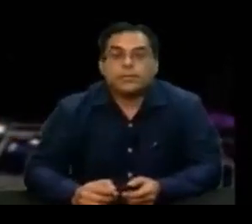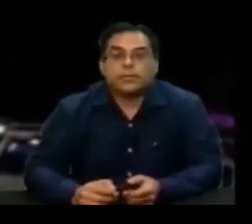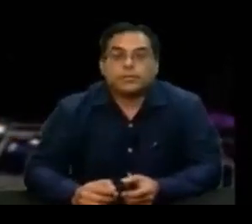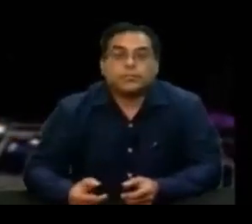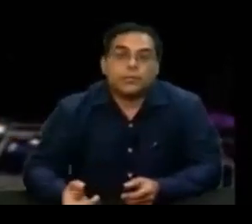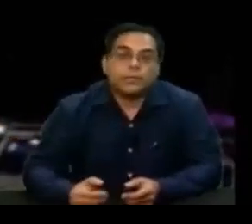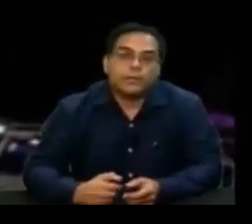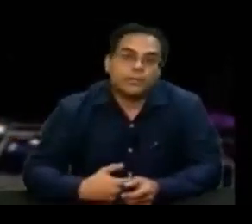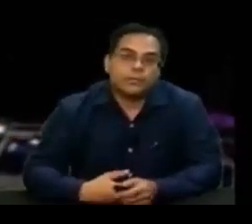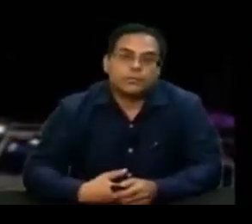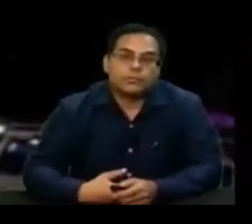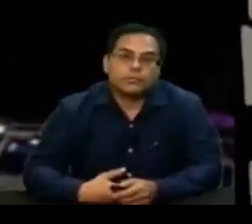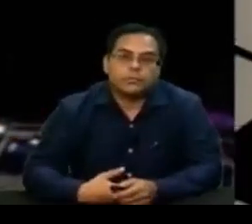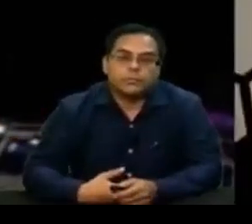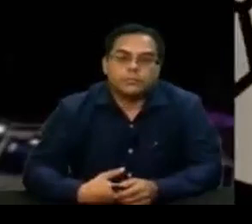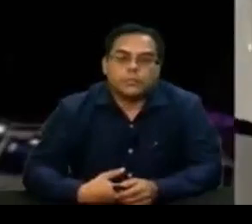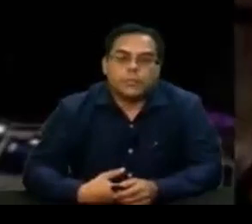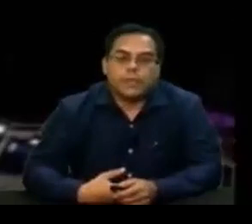por su familia,